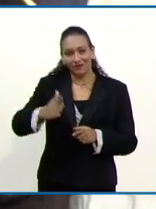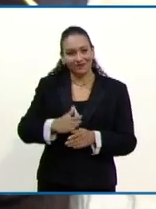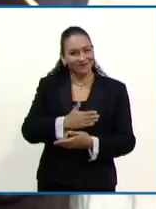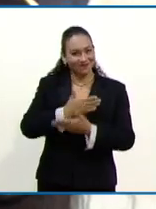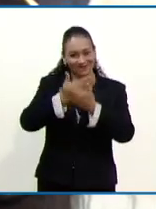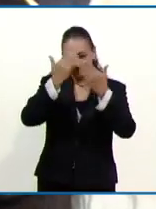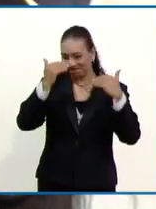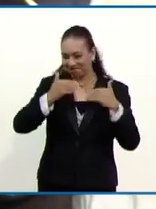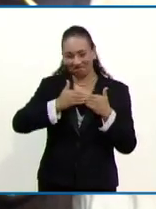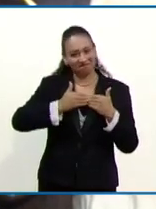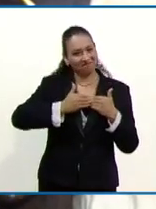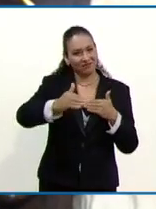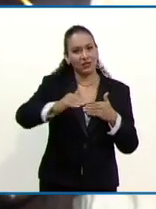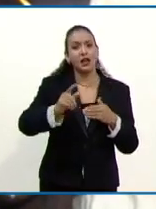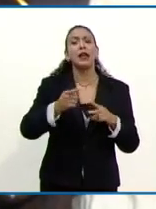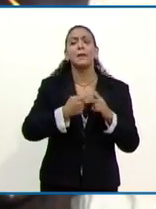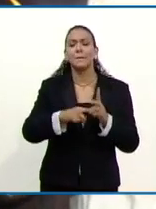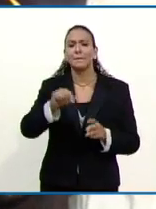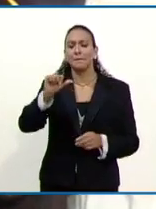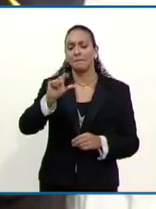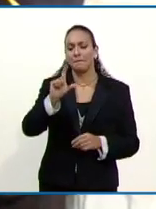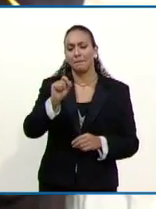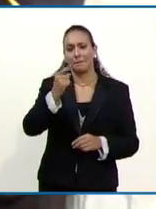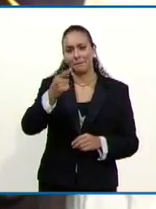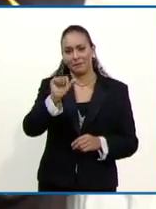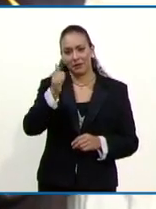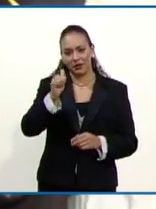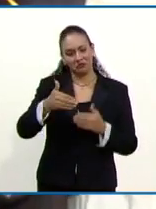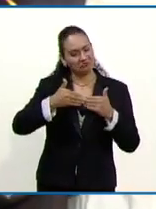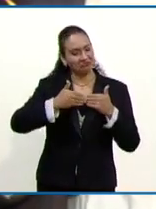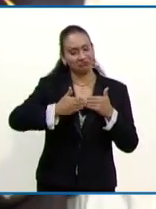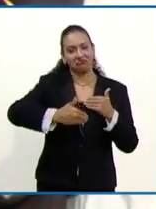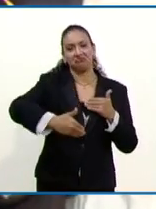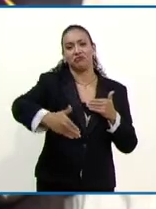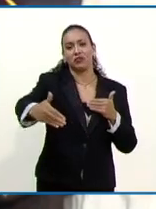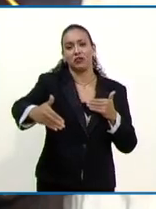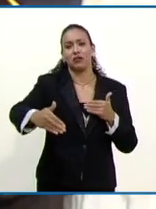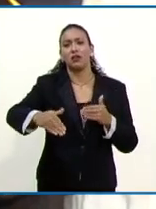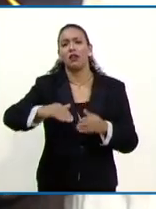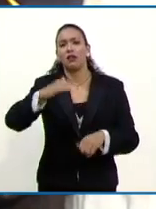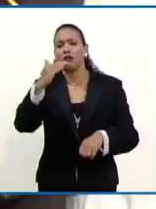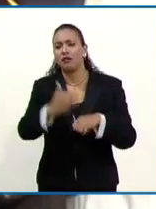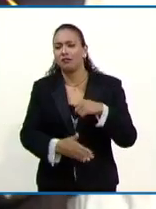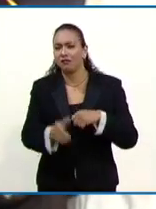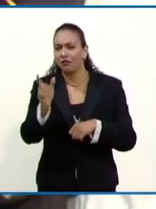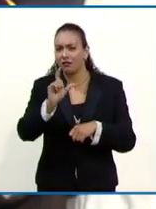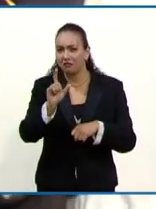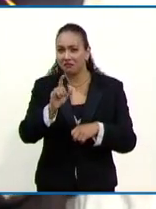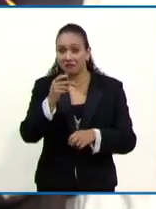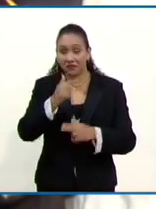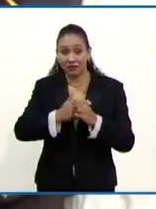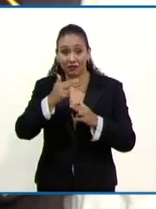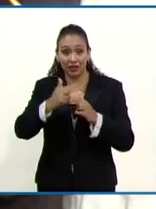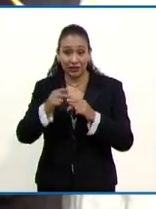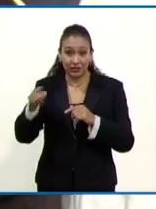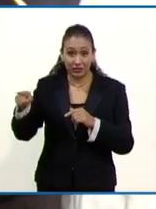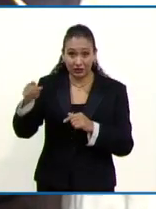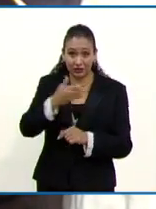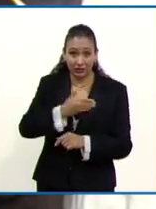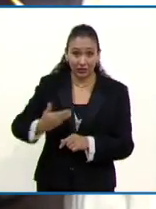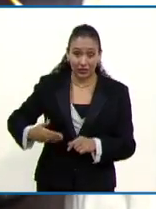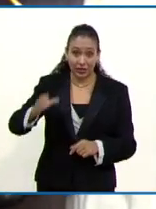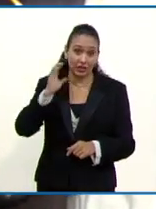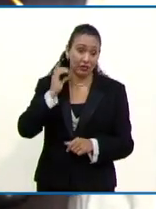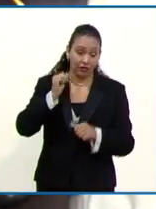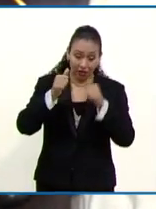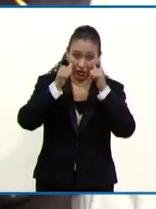a partir de este 21 de agosto, como un acto legítimo de resistencia contra esta reforma